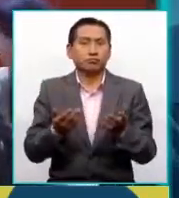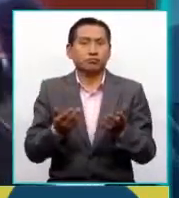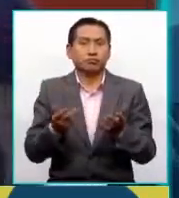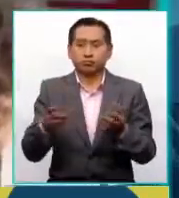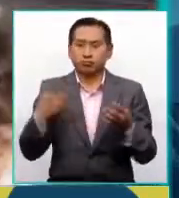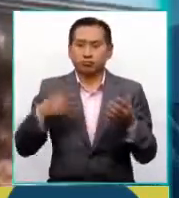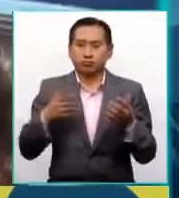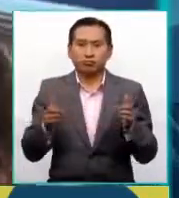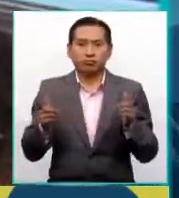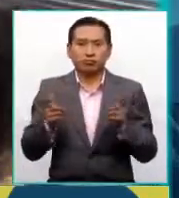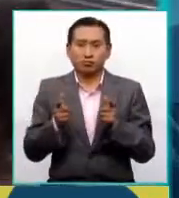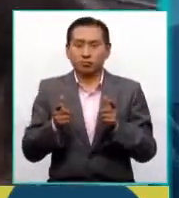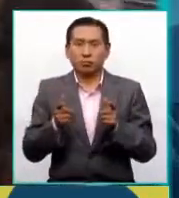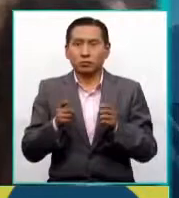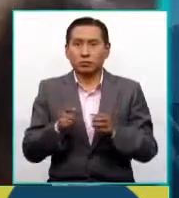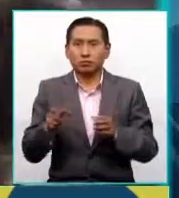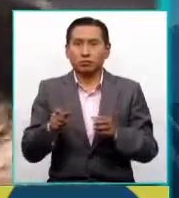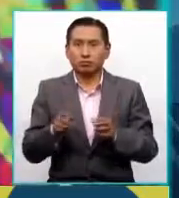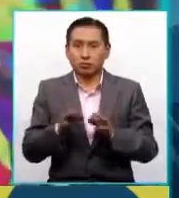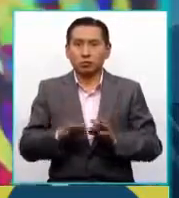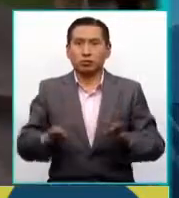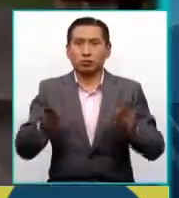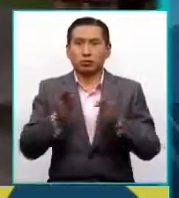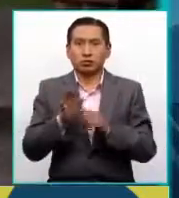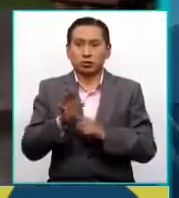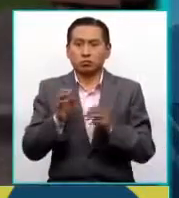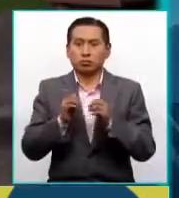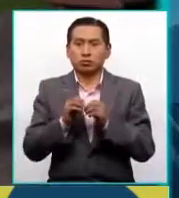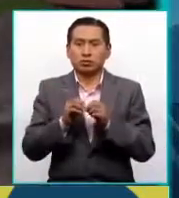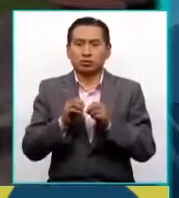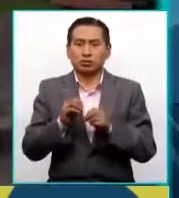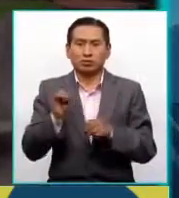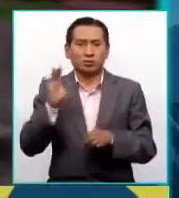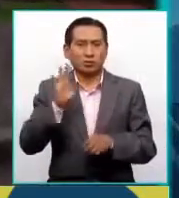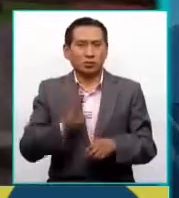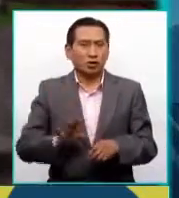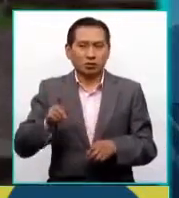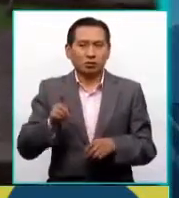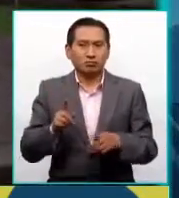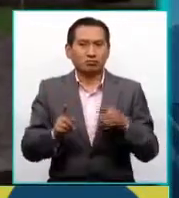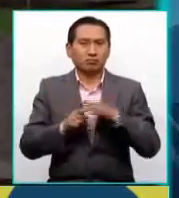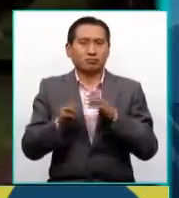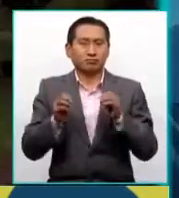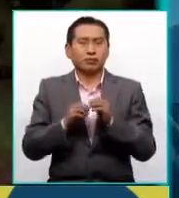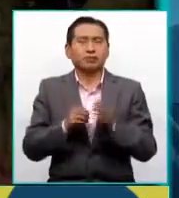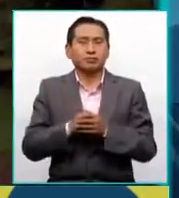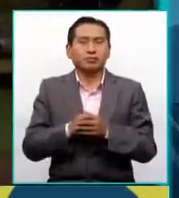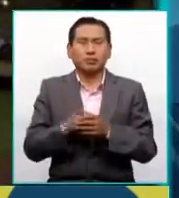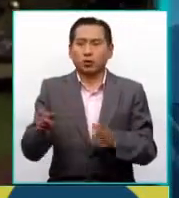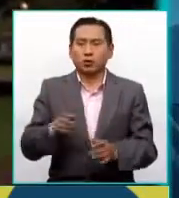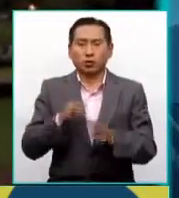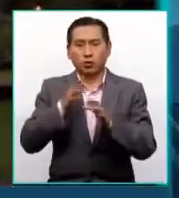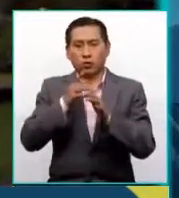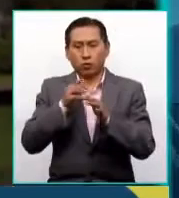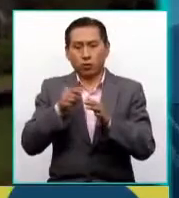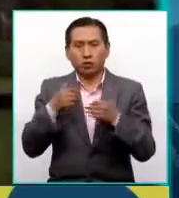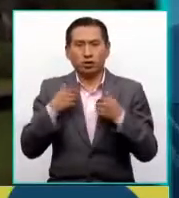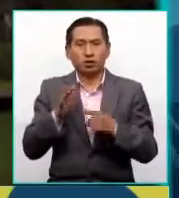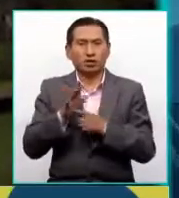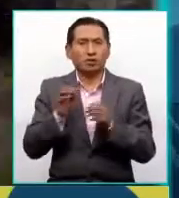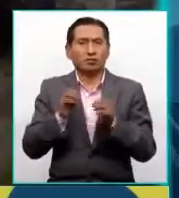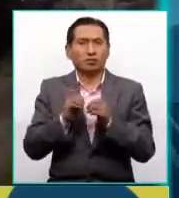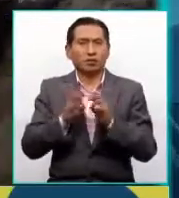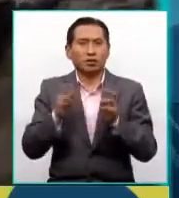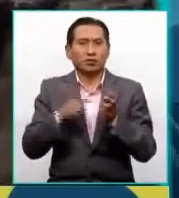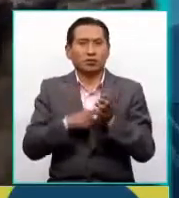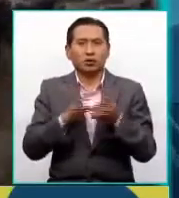el charango es un instrumento emblemático andino y boliviano. Y las flautas que vienen representando todo lo que